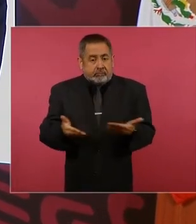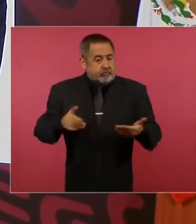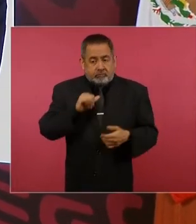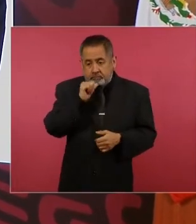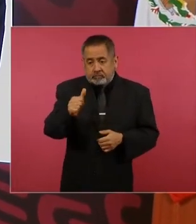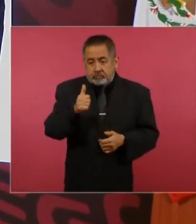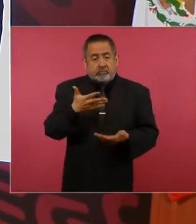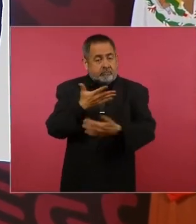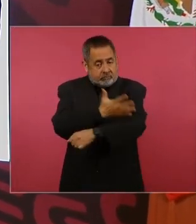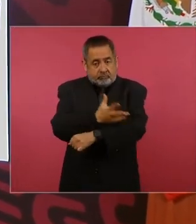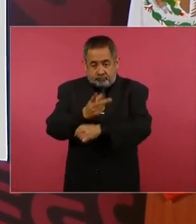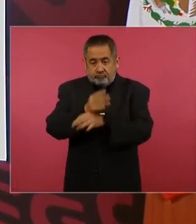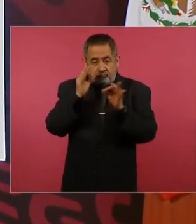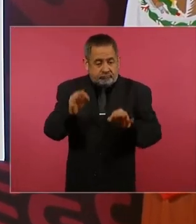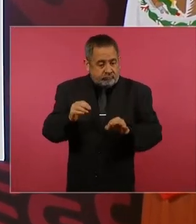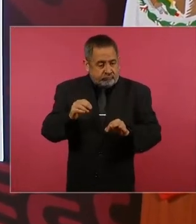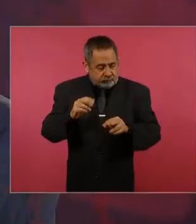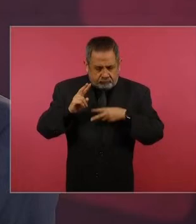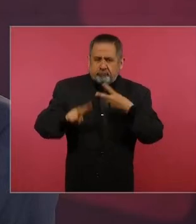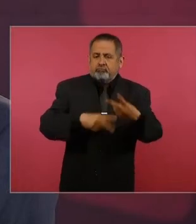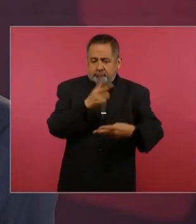eso nos destruía.